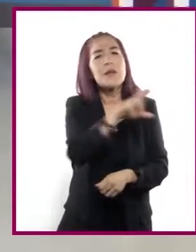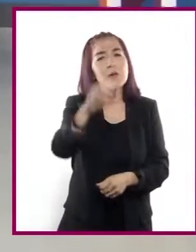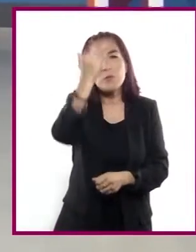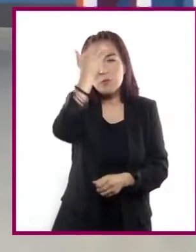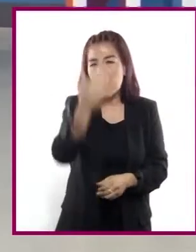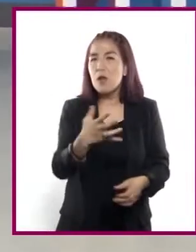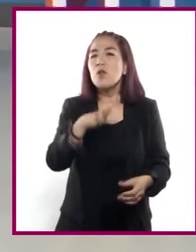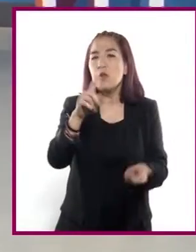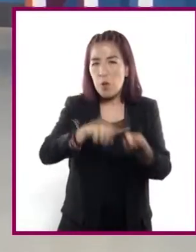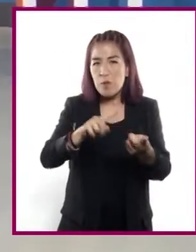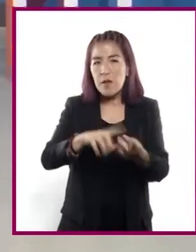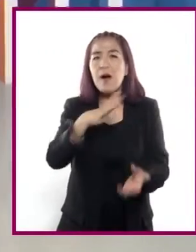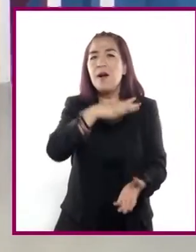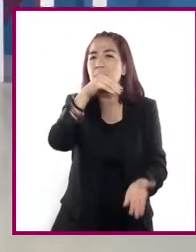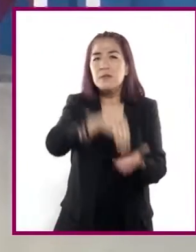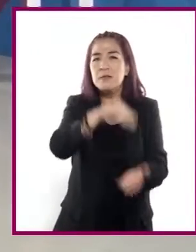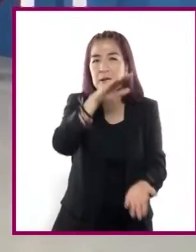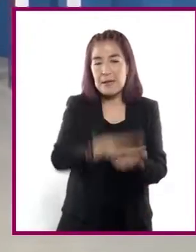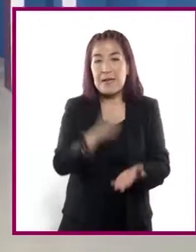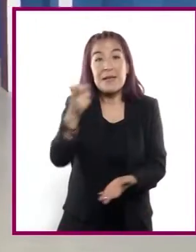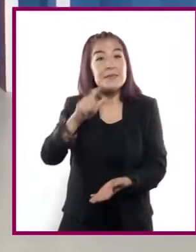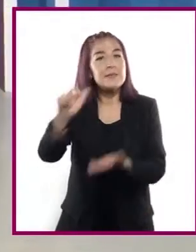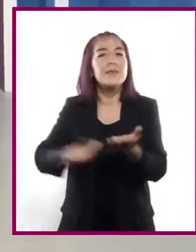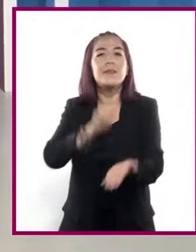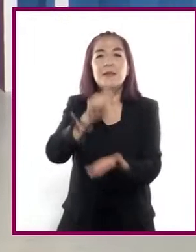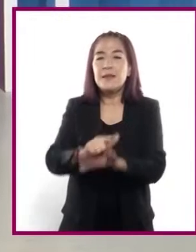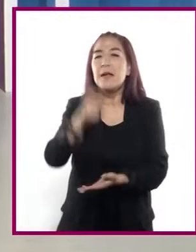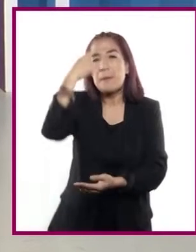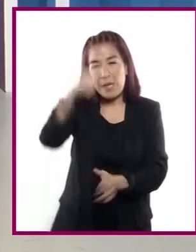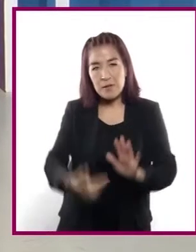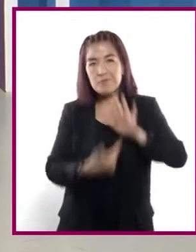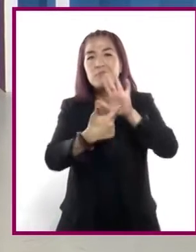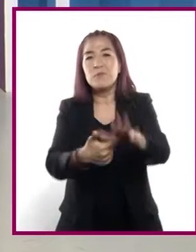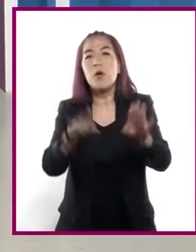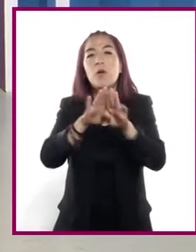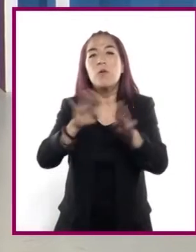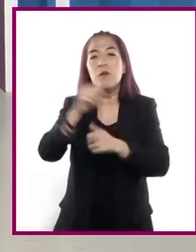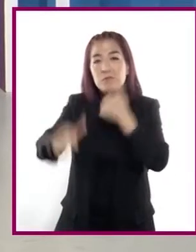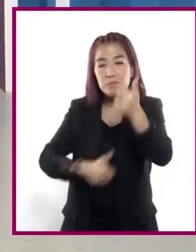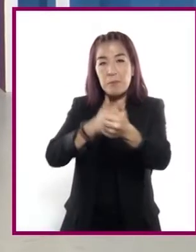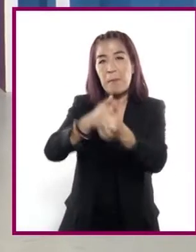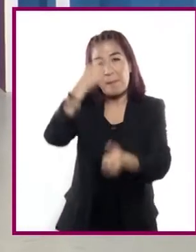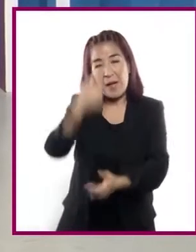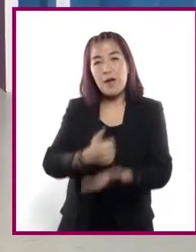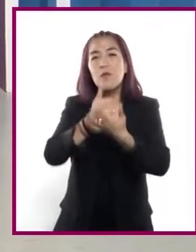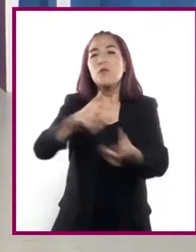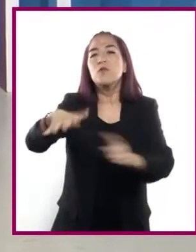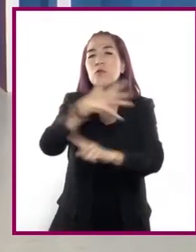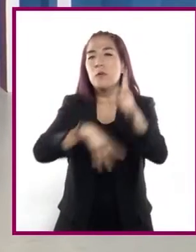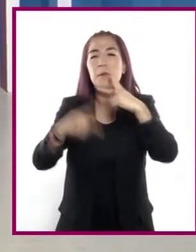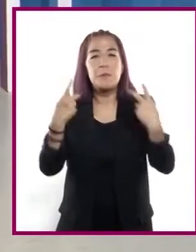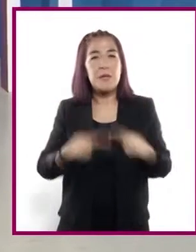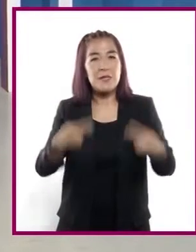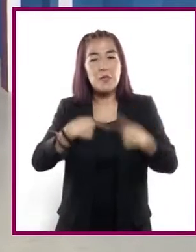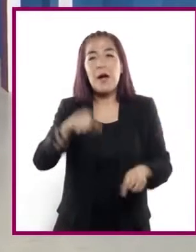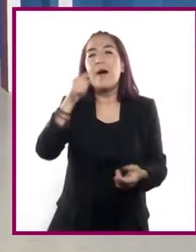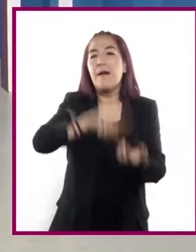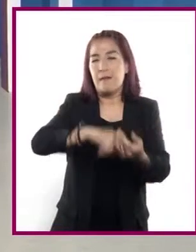se encuentra documentado en las leyes que amparan a la ciudadanía de casi todos los países del